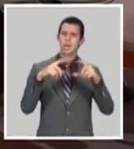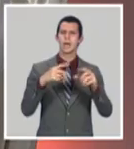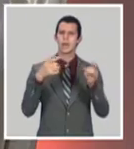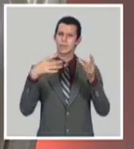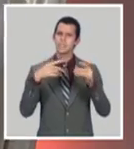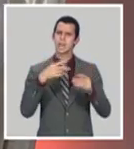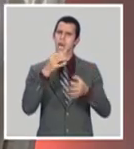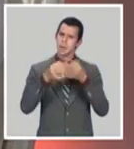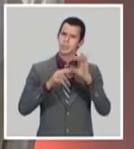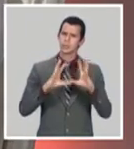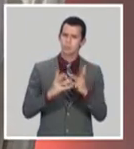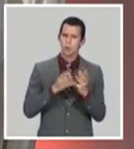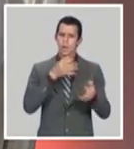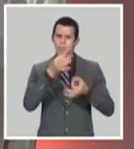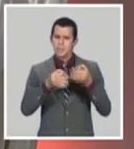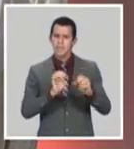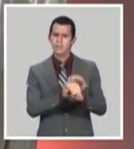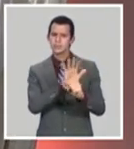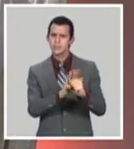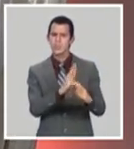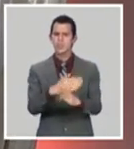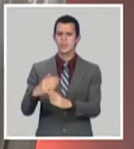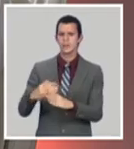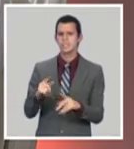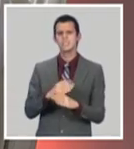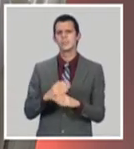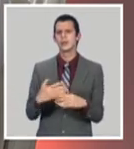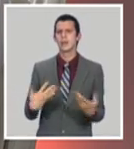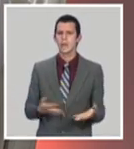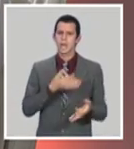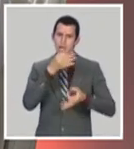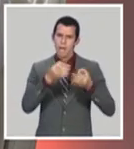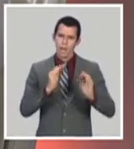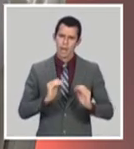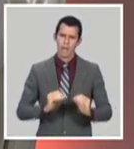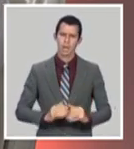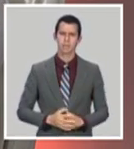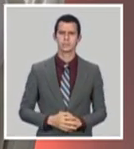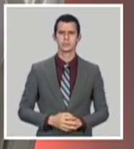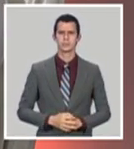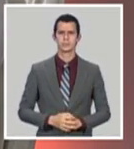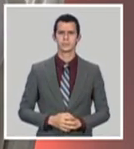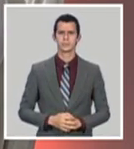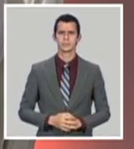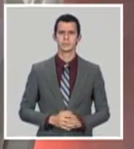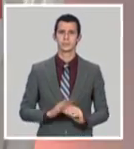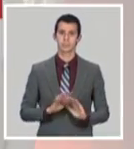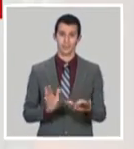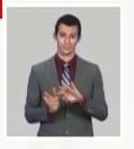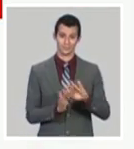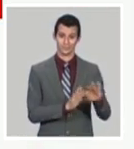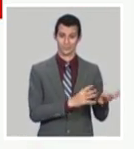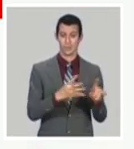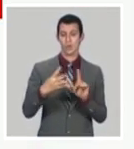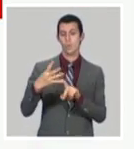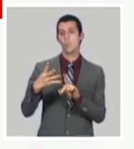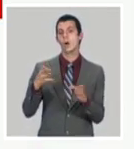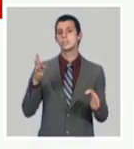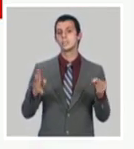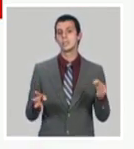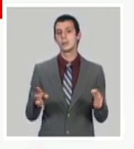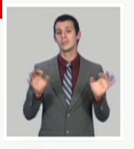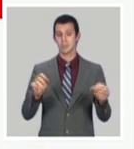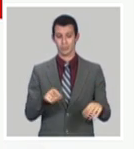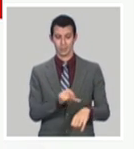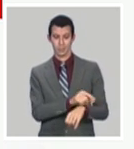empezó a hablar, es decir, en qué momento. Y está entonces el cuarto periodo, si se puede ver en pantalla, que ha sido